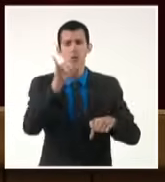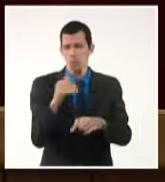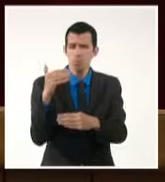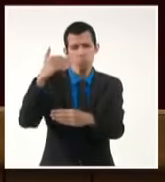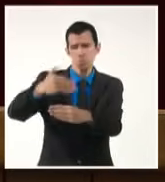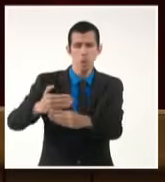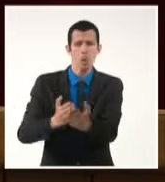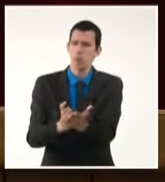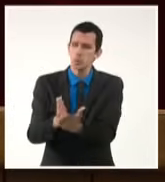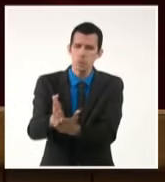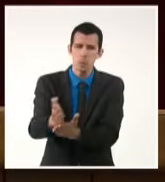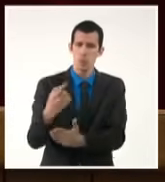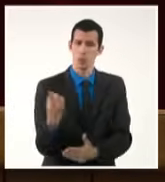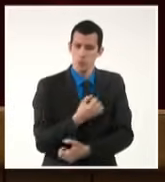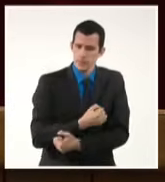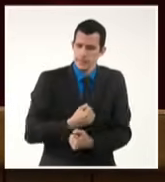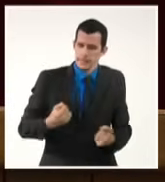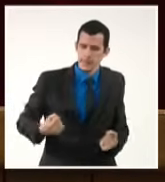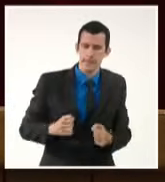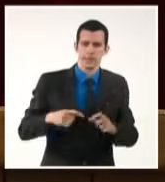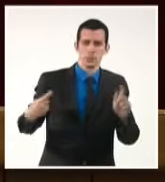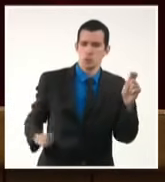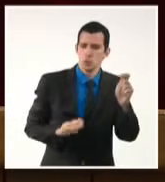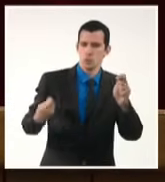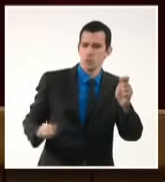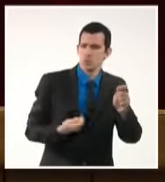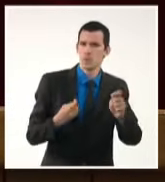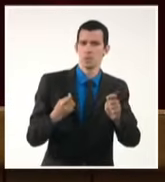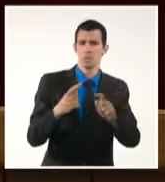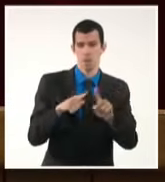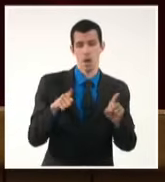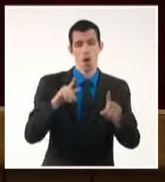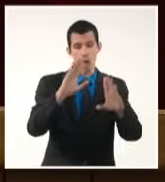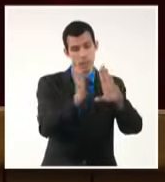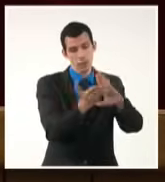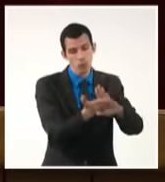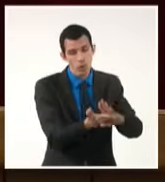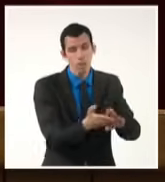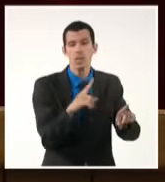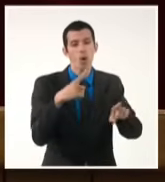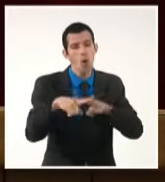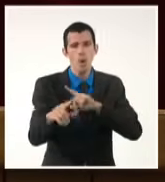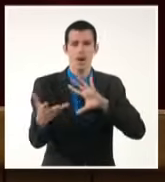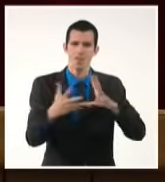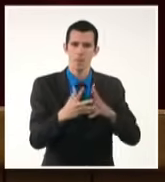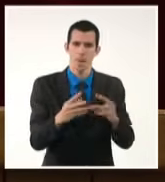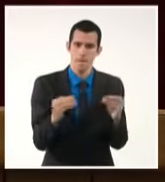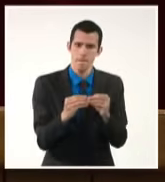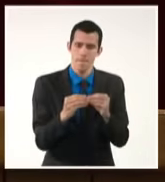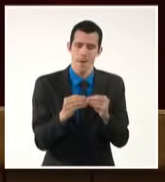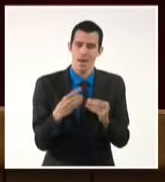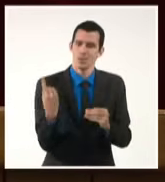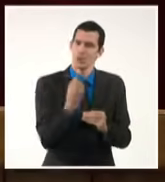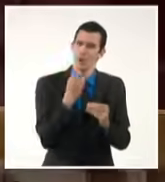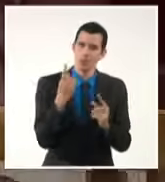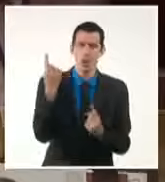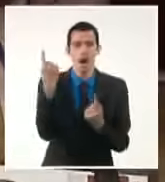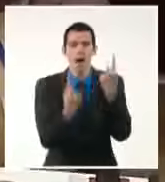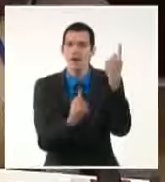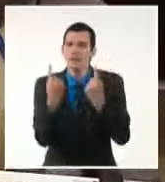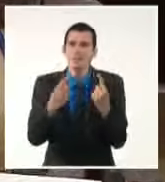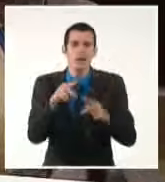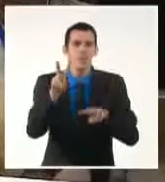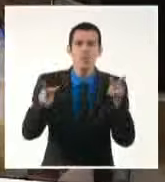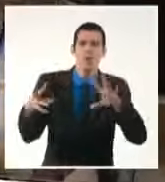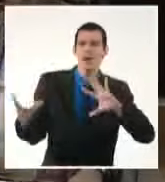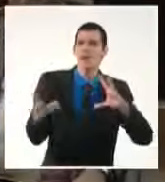cubana. Importa entonces que encontremos las vías y los modos de impedir que exploten.